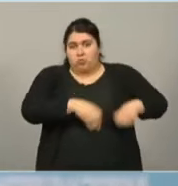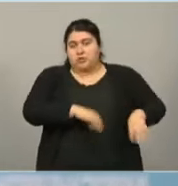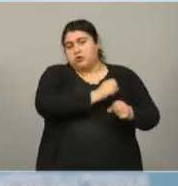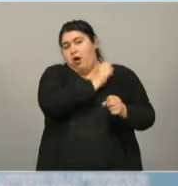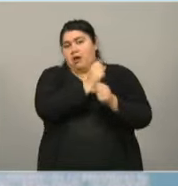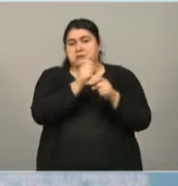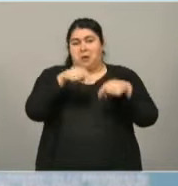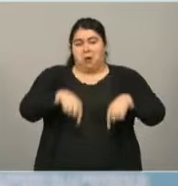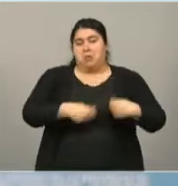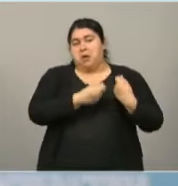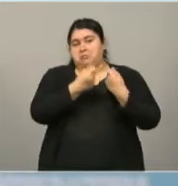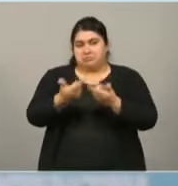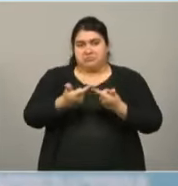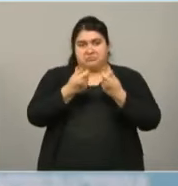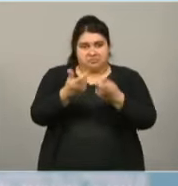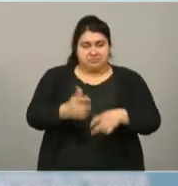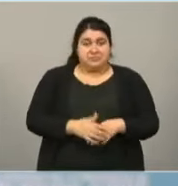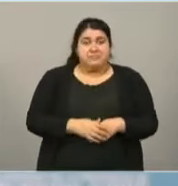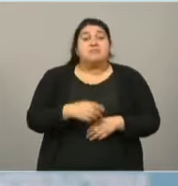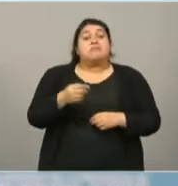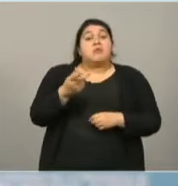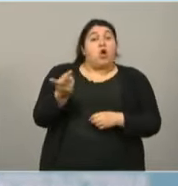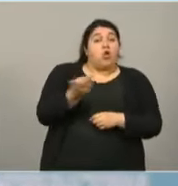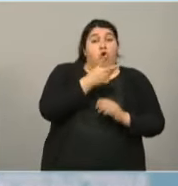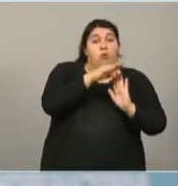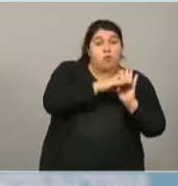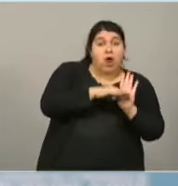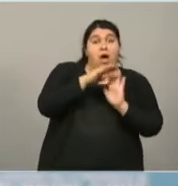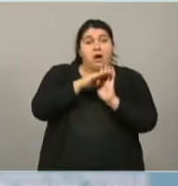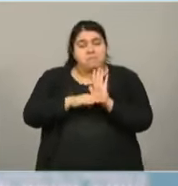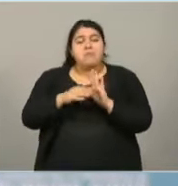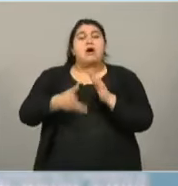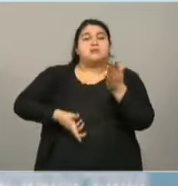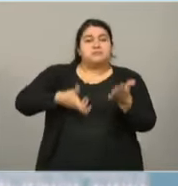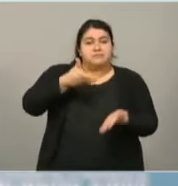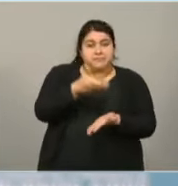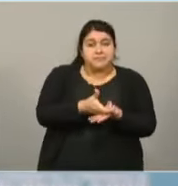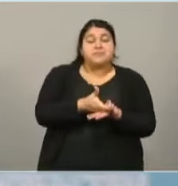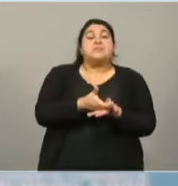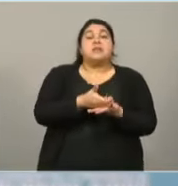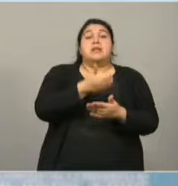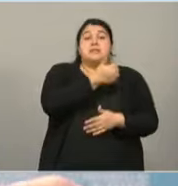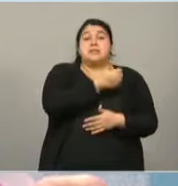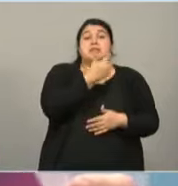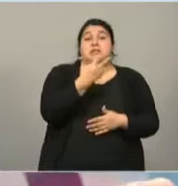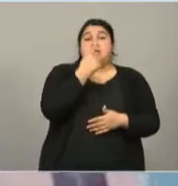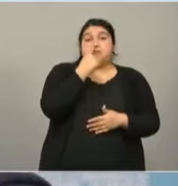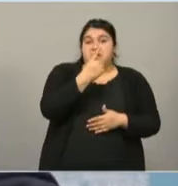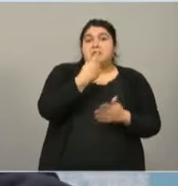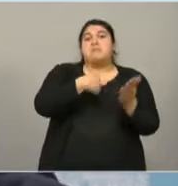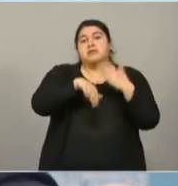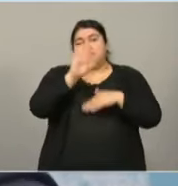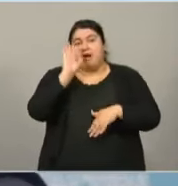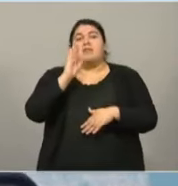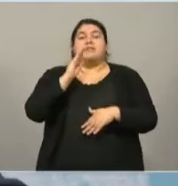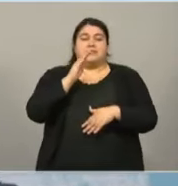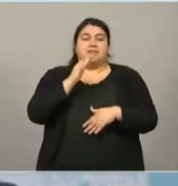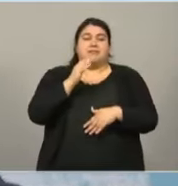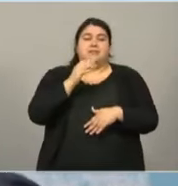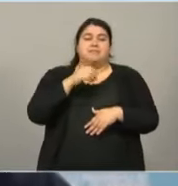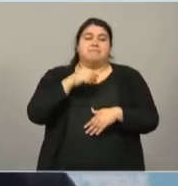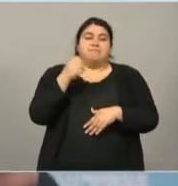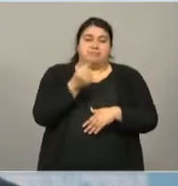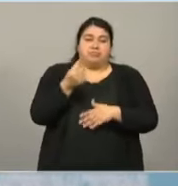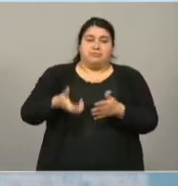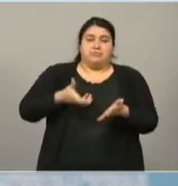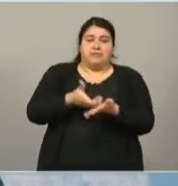como decíamos recién la inversión en estos dos programas pasa de 53000 millones de pesos mensuales 67000 millones de pesos mensuales y